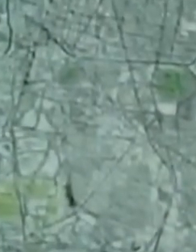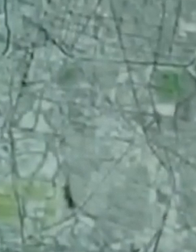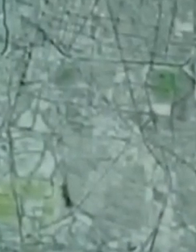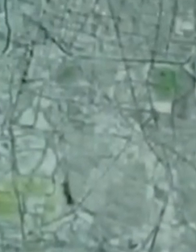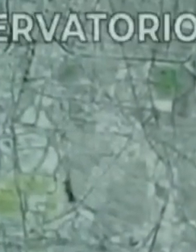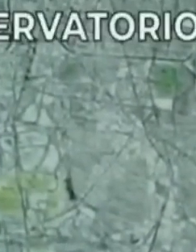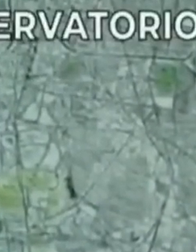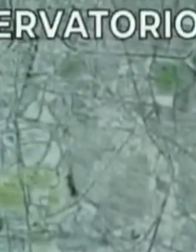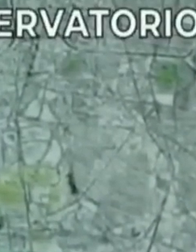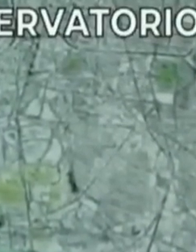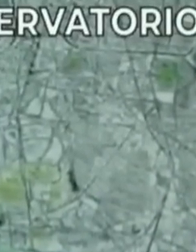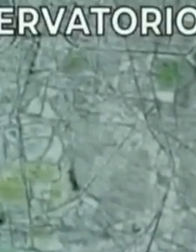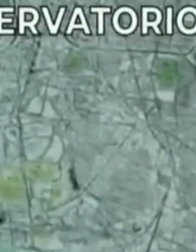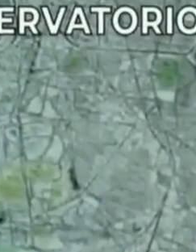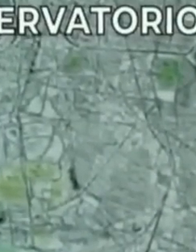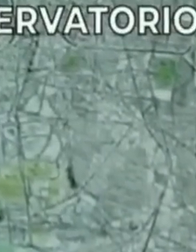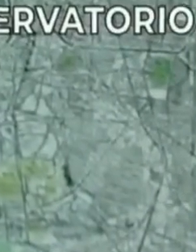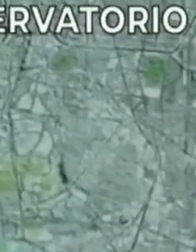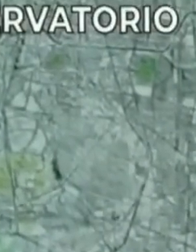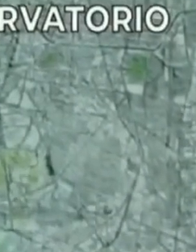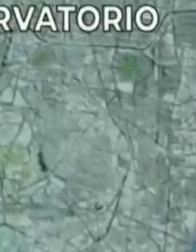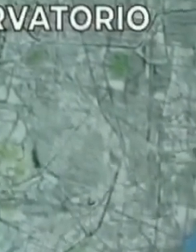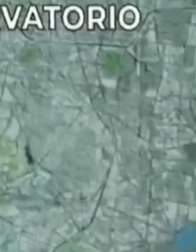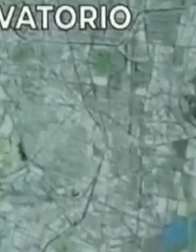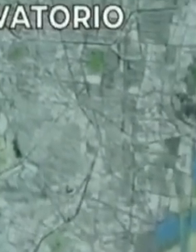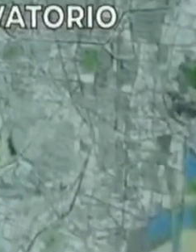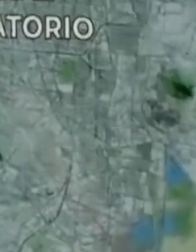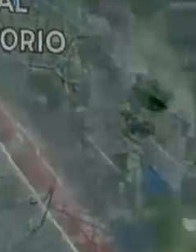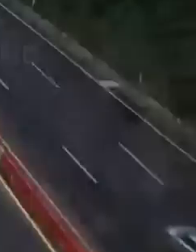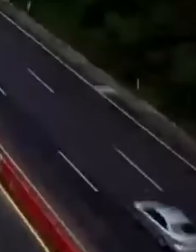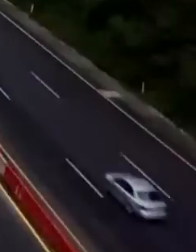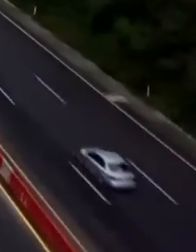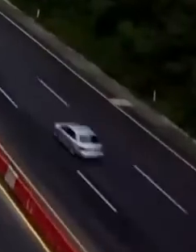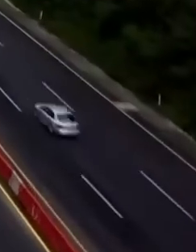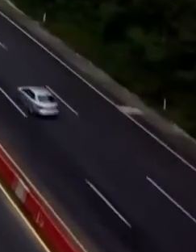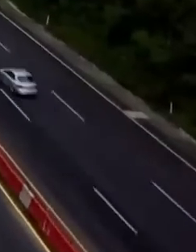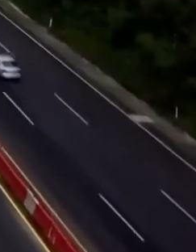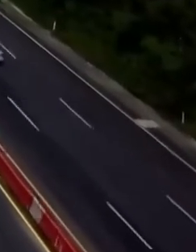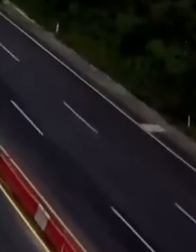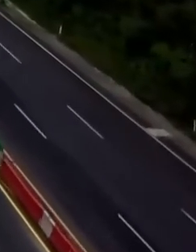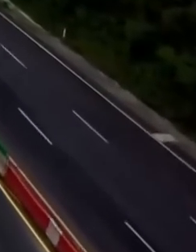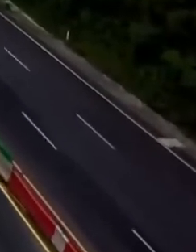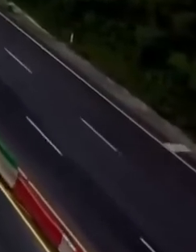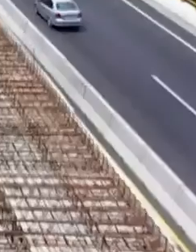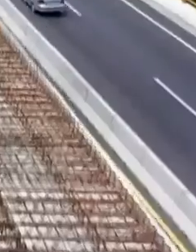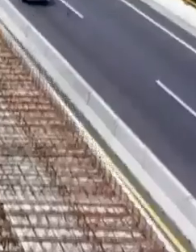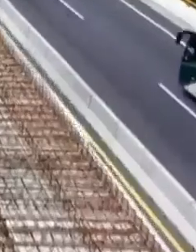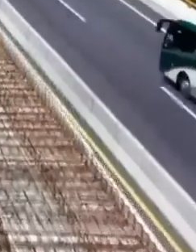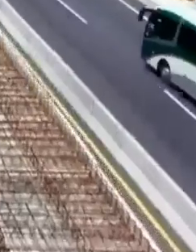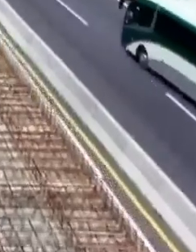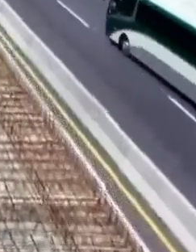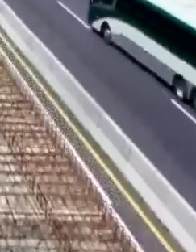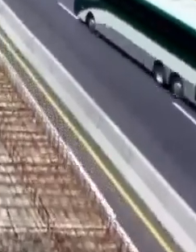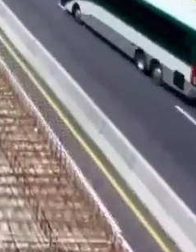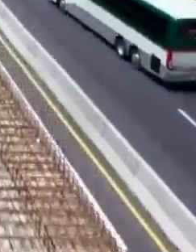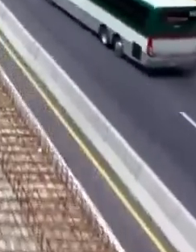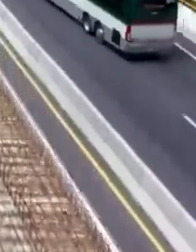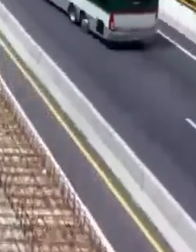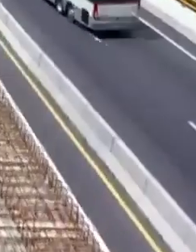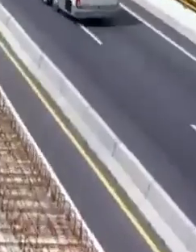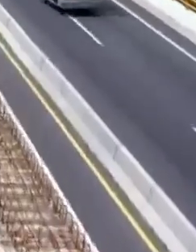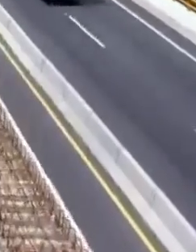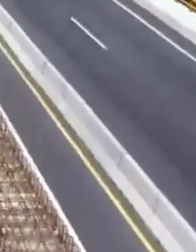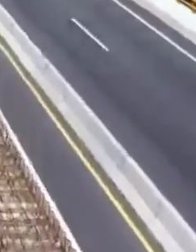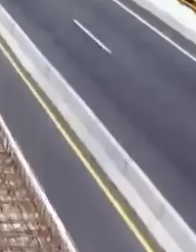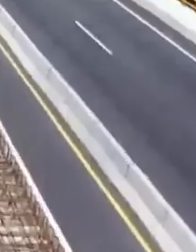17 kilómetros, avance de obra 53.2%. Frente 2, carretera federal. Continúa la colocación y armado